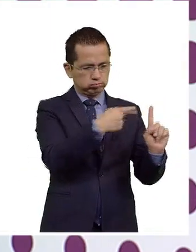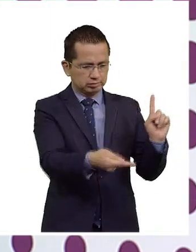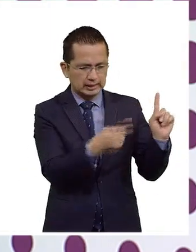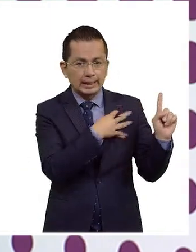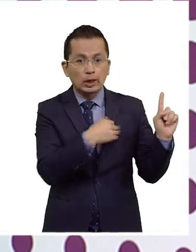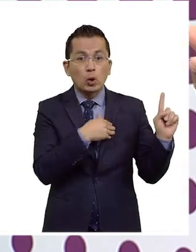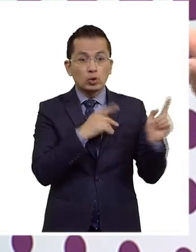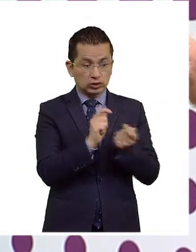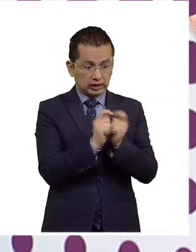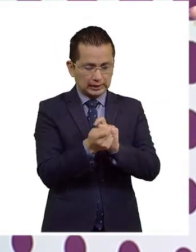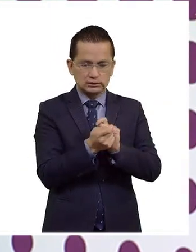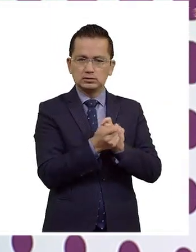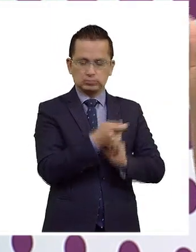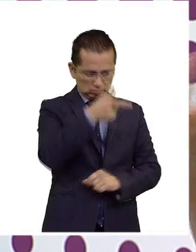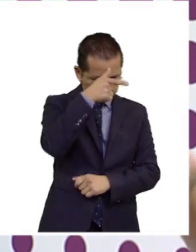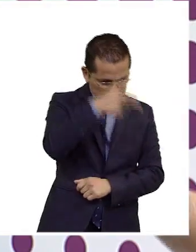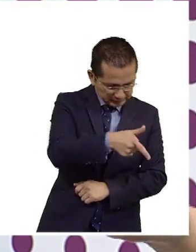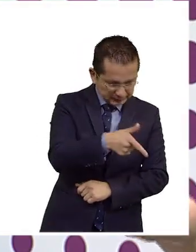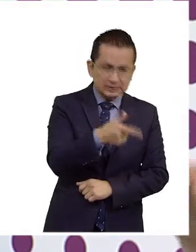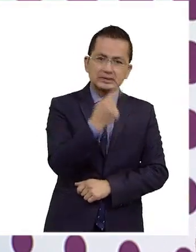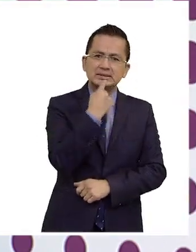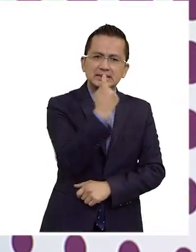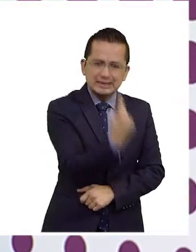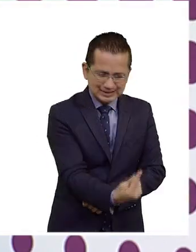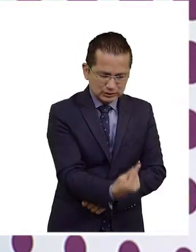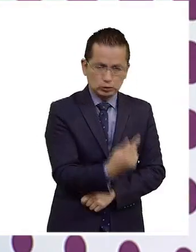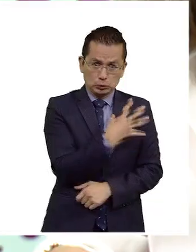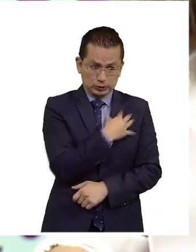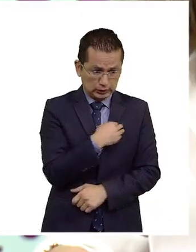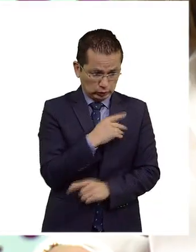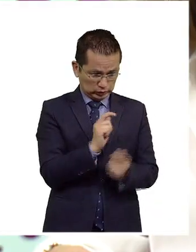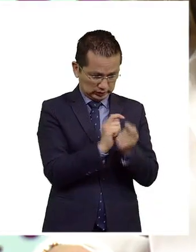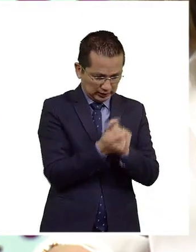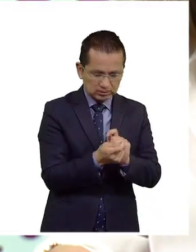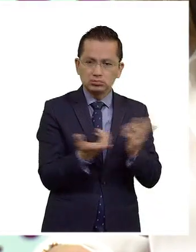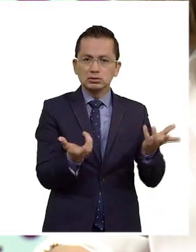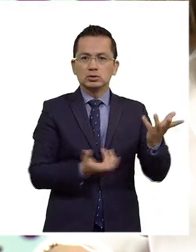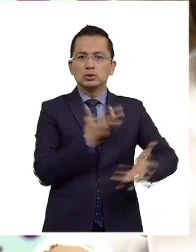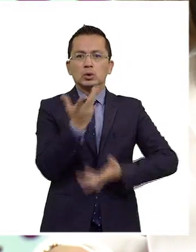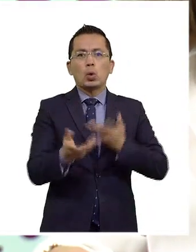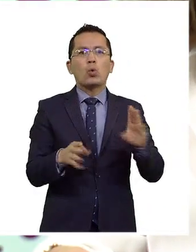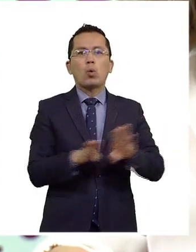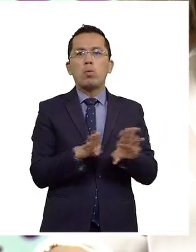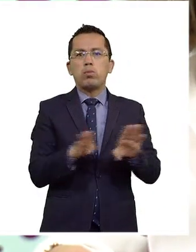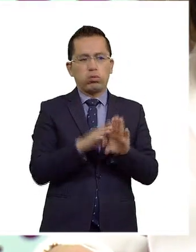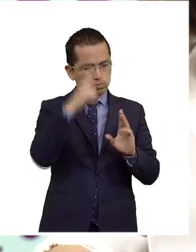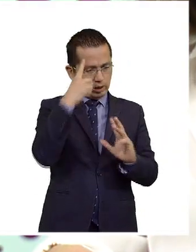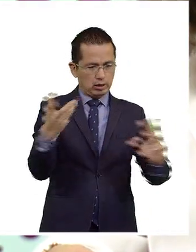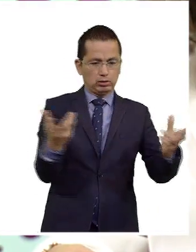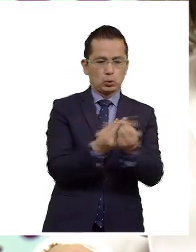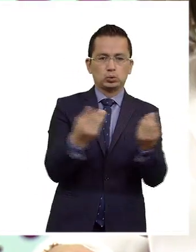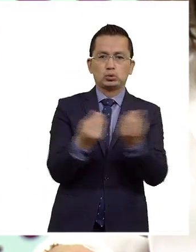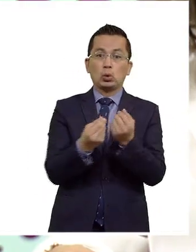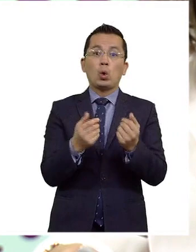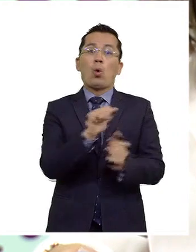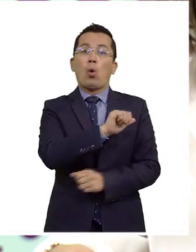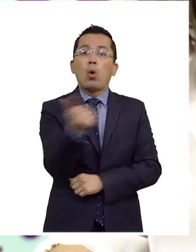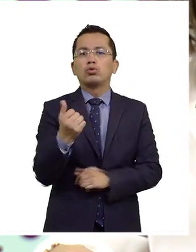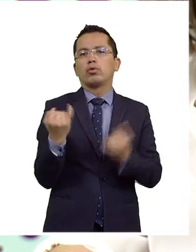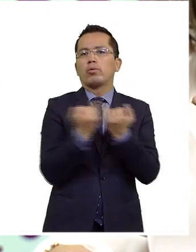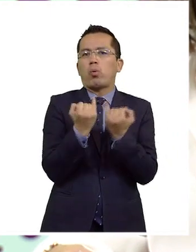con gente que puedan entenderse, sobre todo en edades. Estamos hablando de adolescentes. Entonces, esta iniciativa